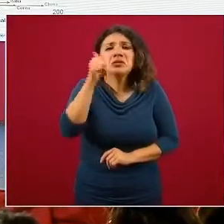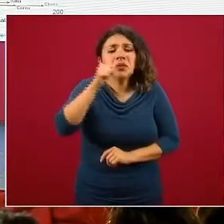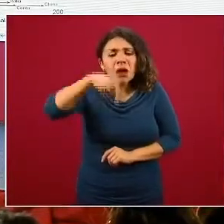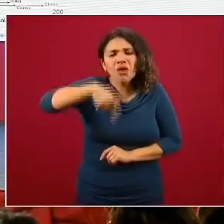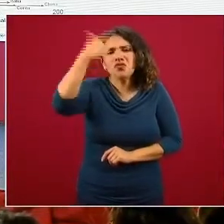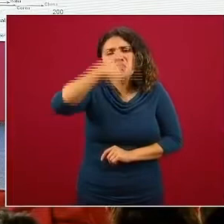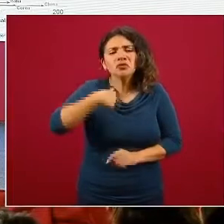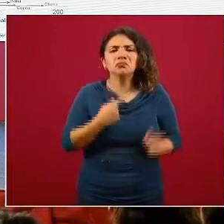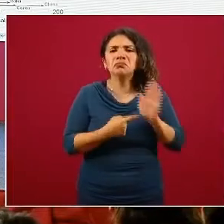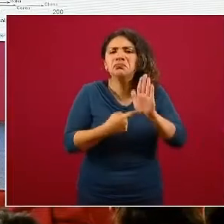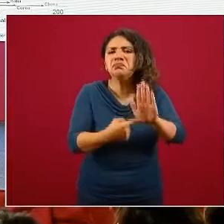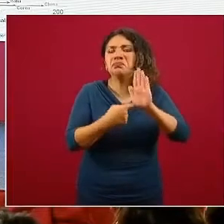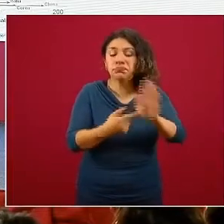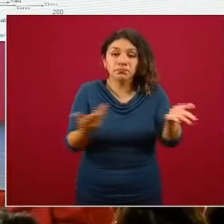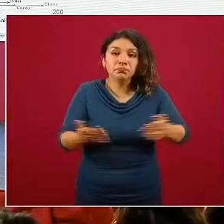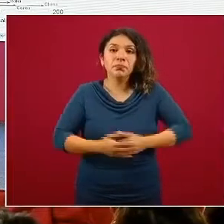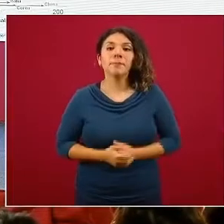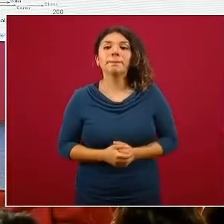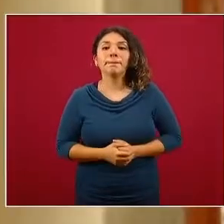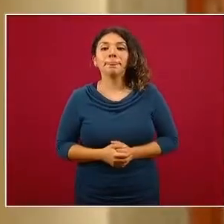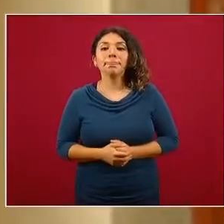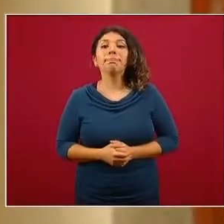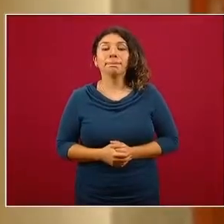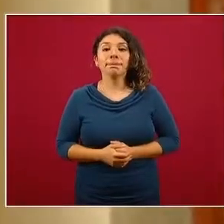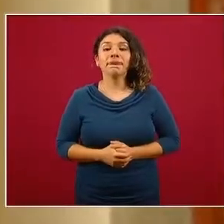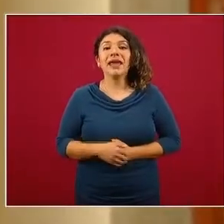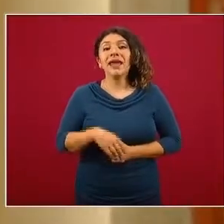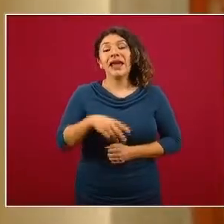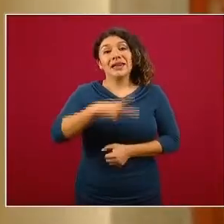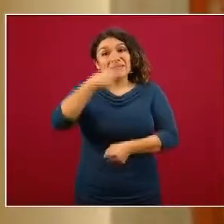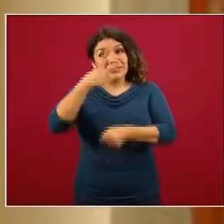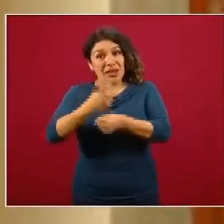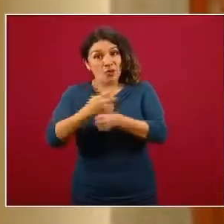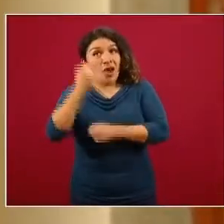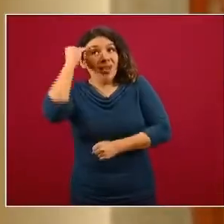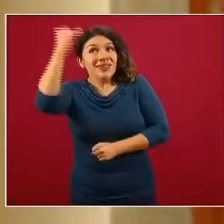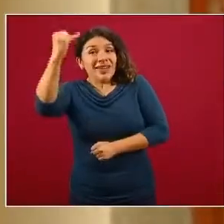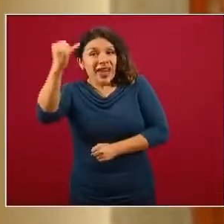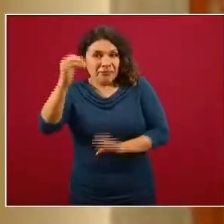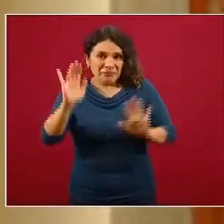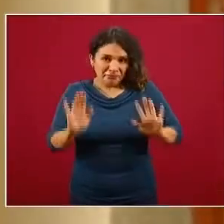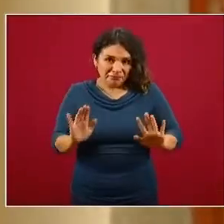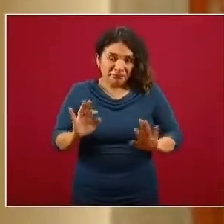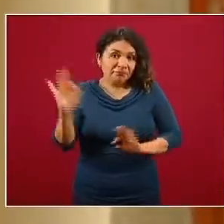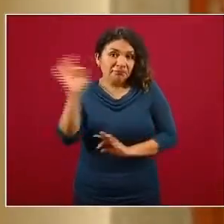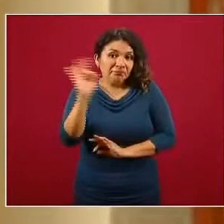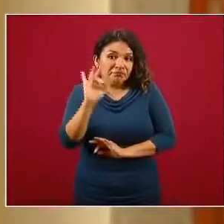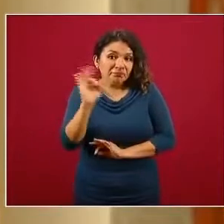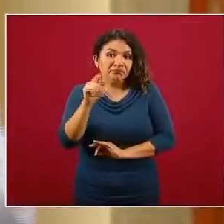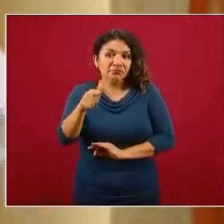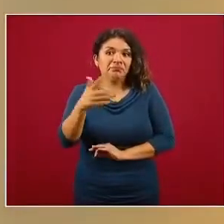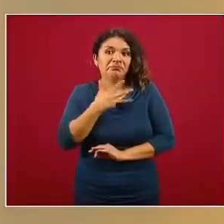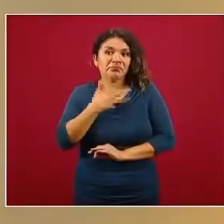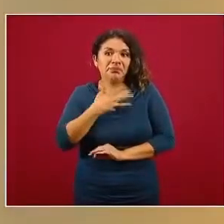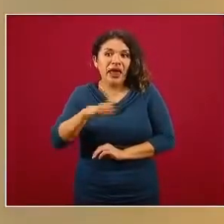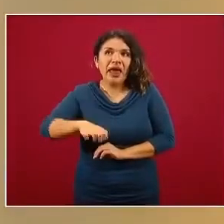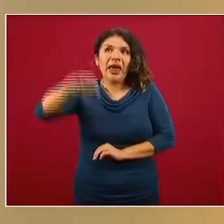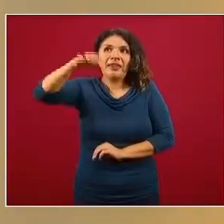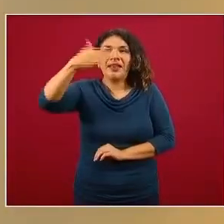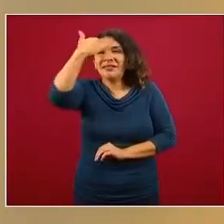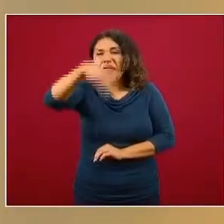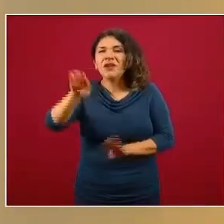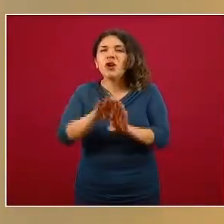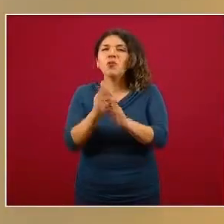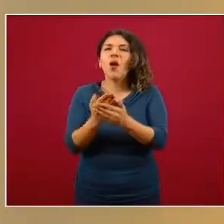aquí. Entonces, el lado B es una idea metafórica. Quien tiene suficiente edad se acordará de